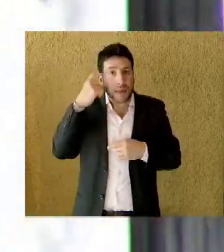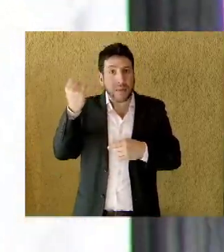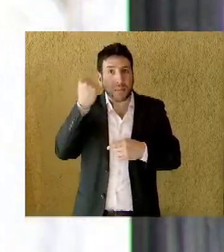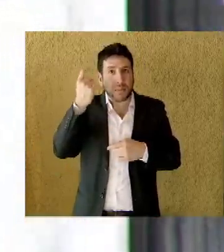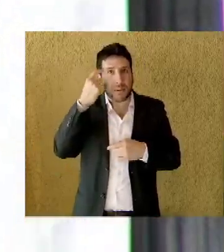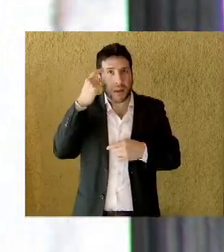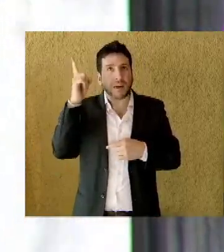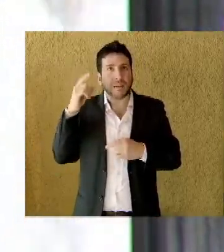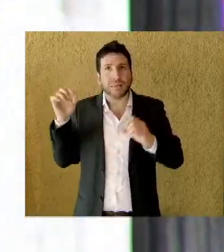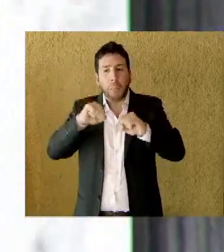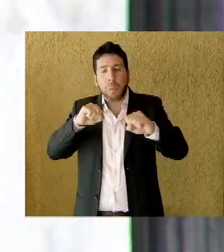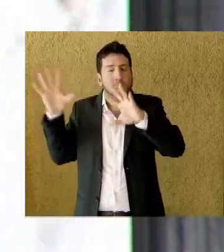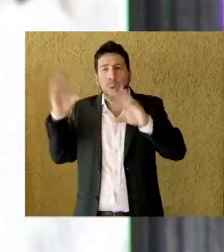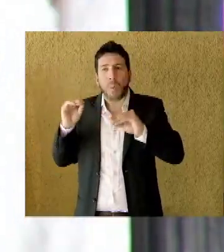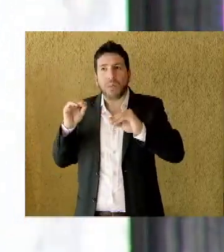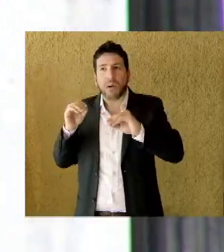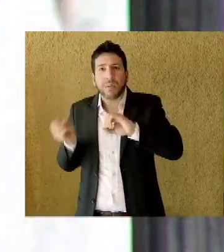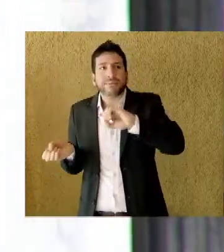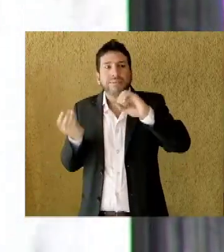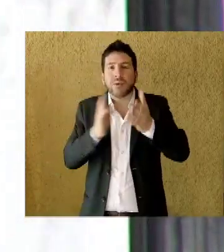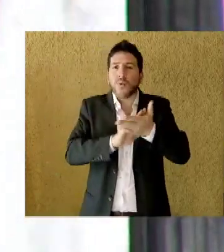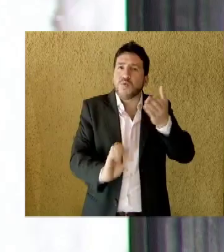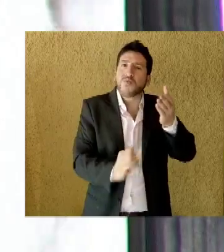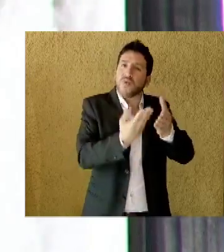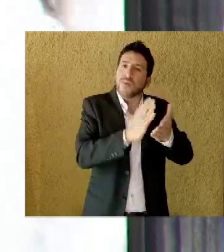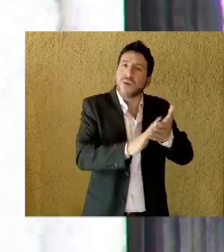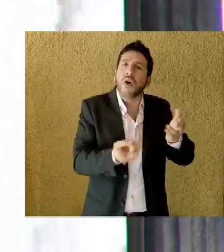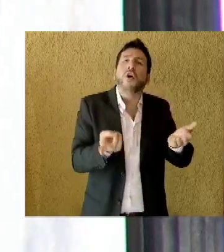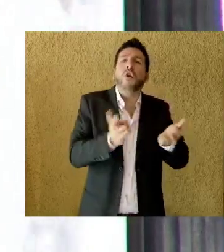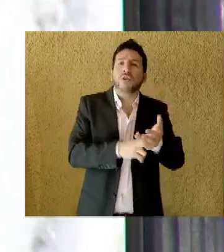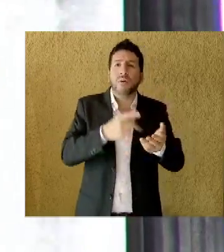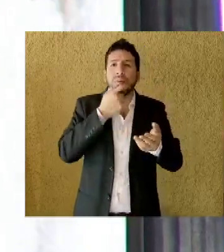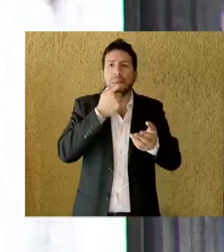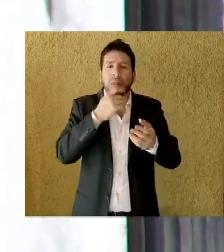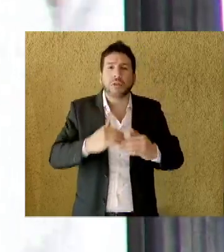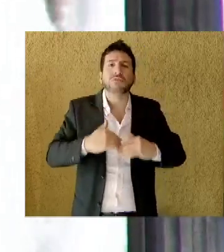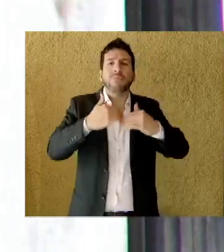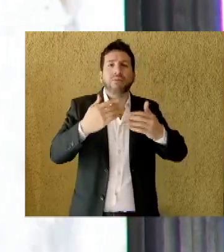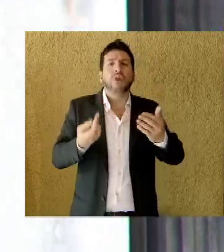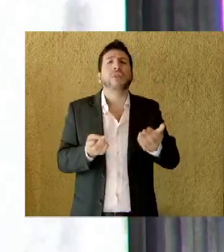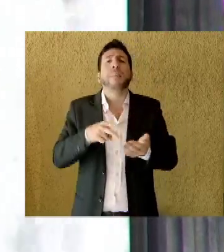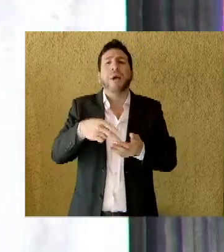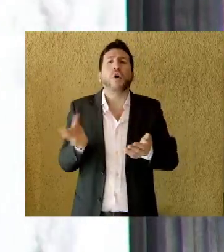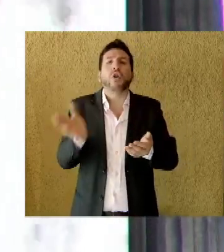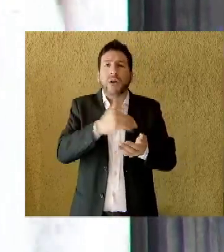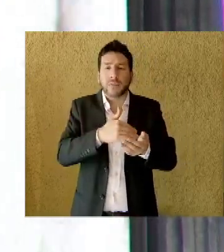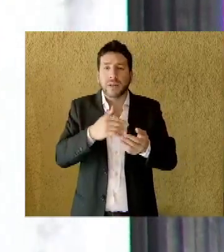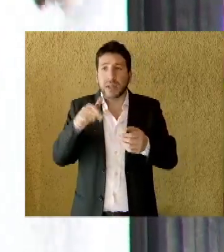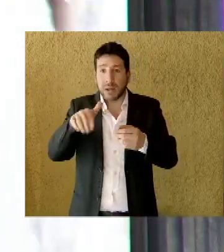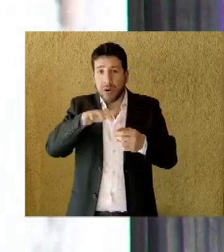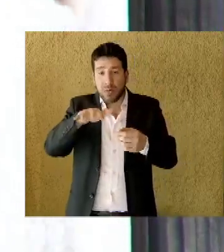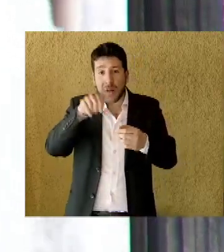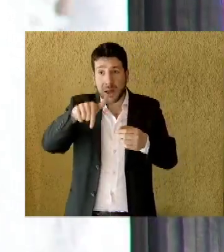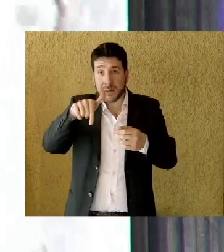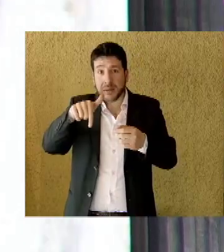¿no? Y esa capacidad de reformularse ante estas catástrofes. Bueno, importante entonces también este sector, que además tiene